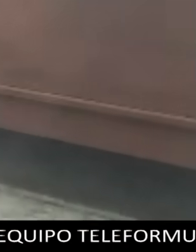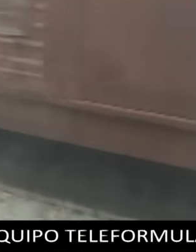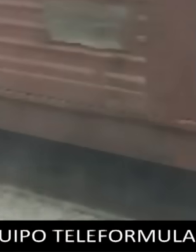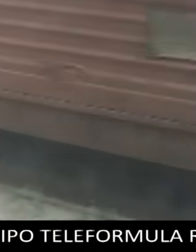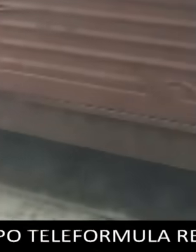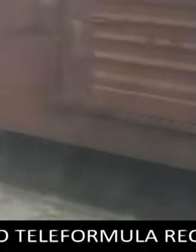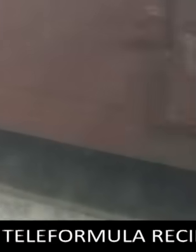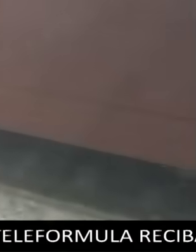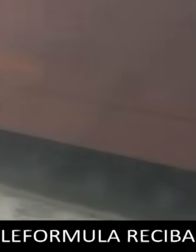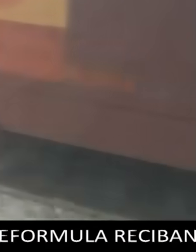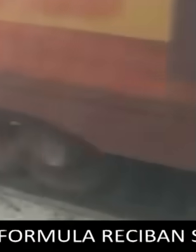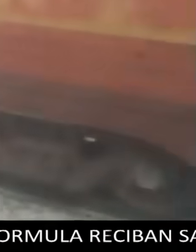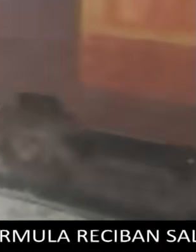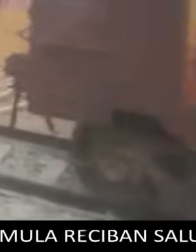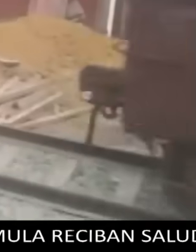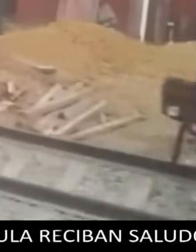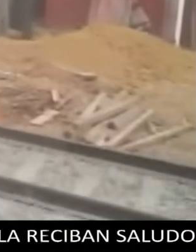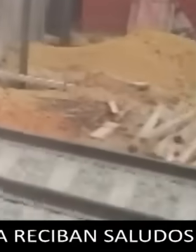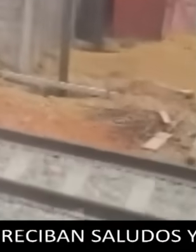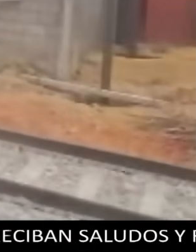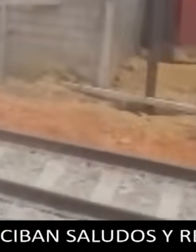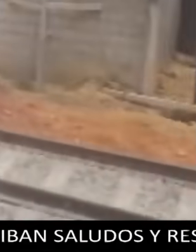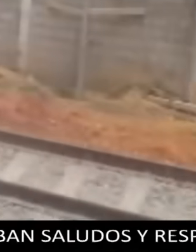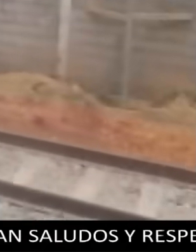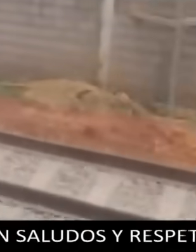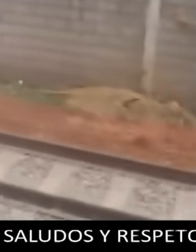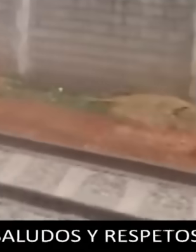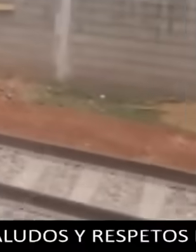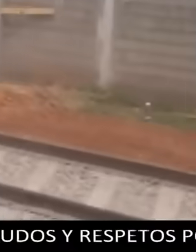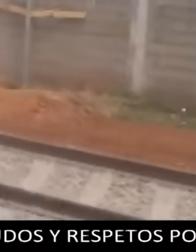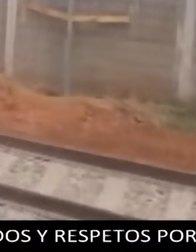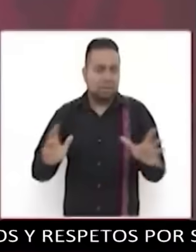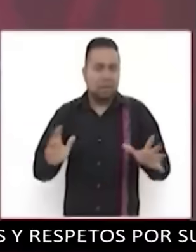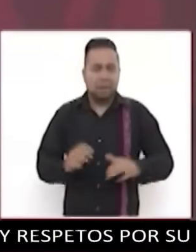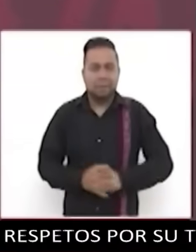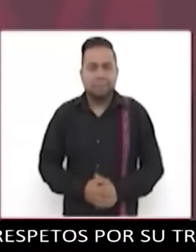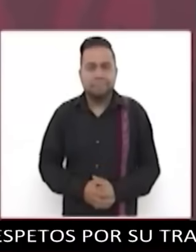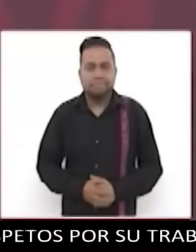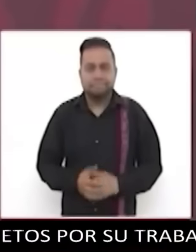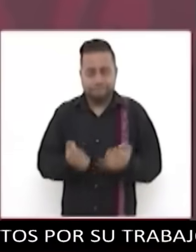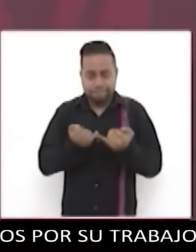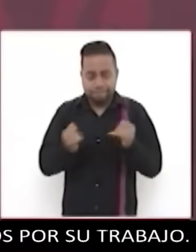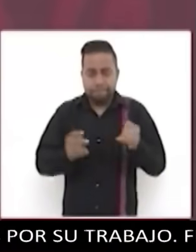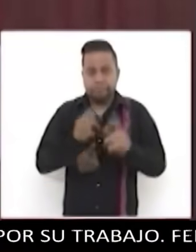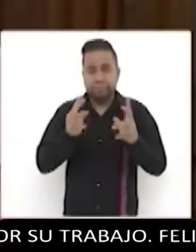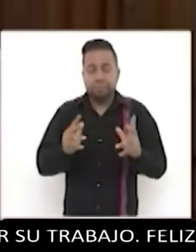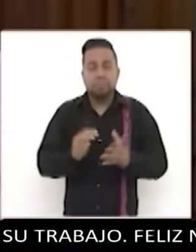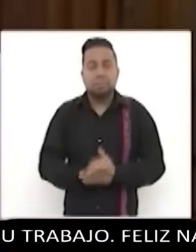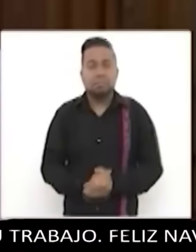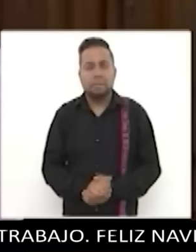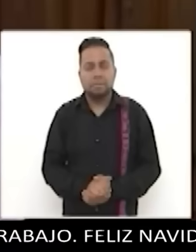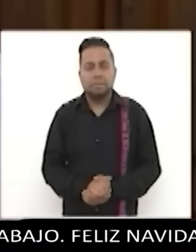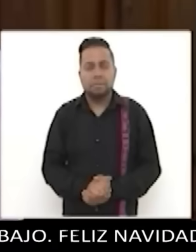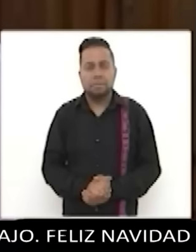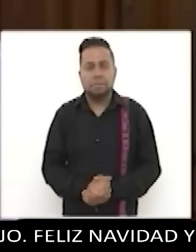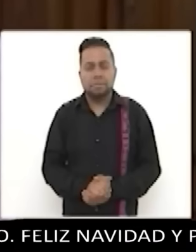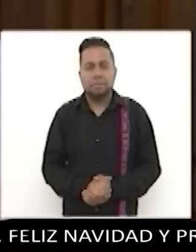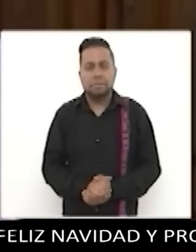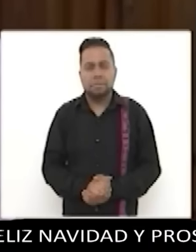el presidente López Obrador. Ojalá, por supuesto, que con mayor éxito. Inaugurando una etapa nueva, como